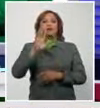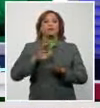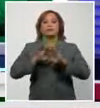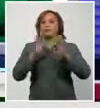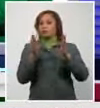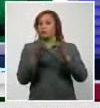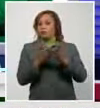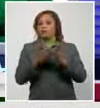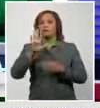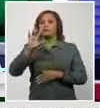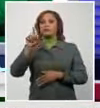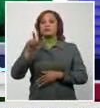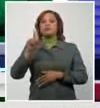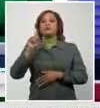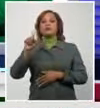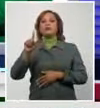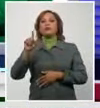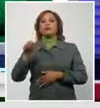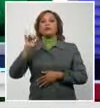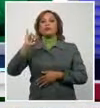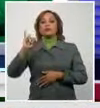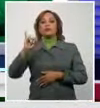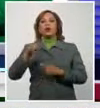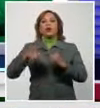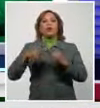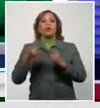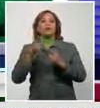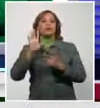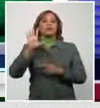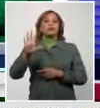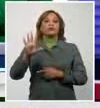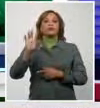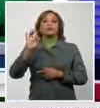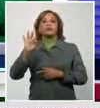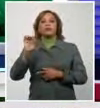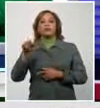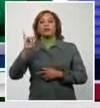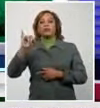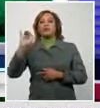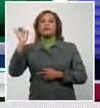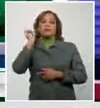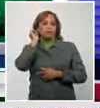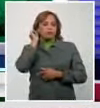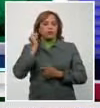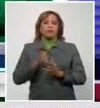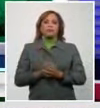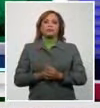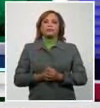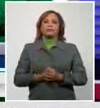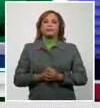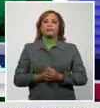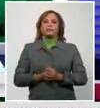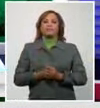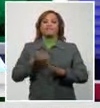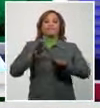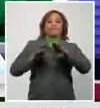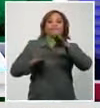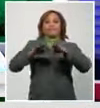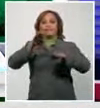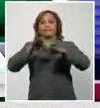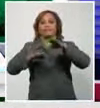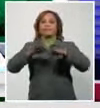51,6 contra 48,4 en el femenino, lo cual sigue ratificándose